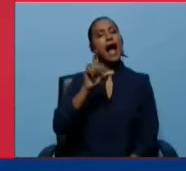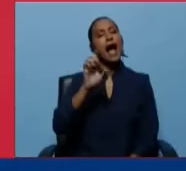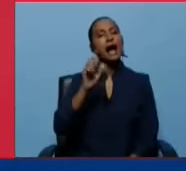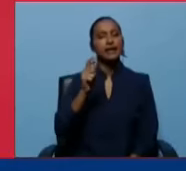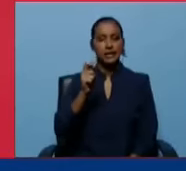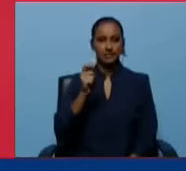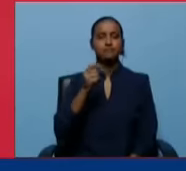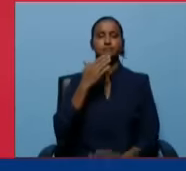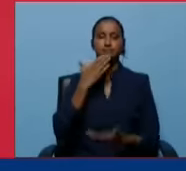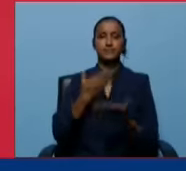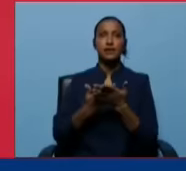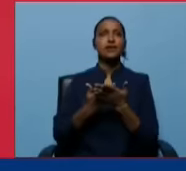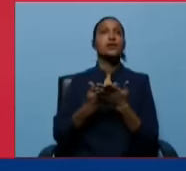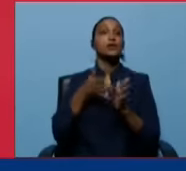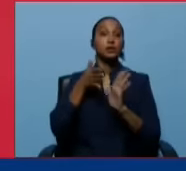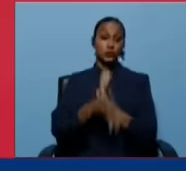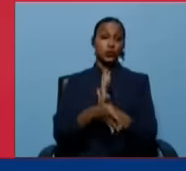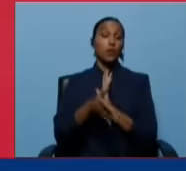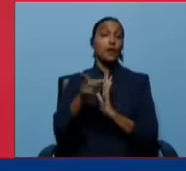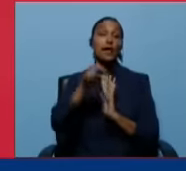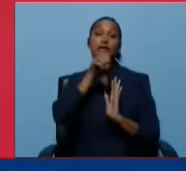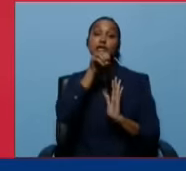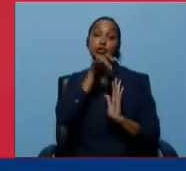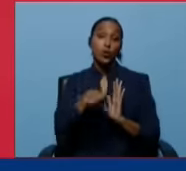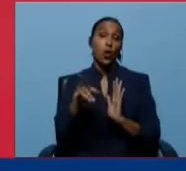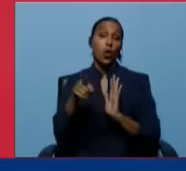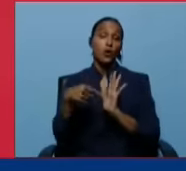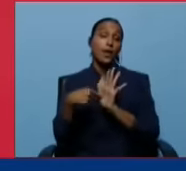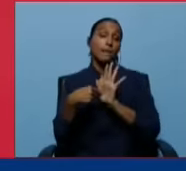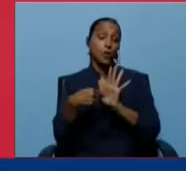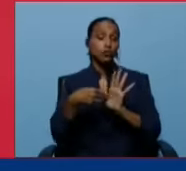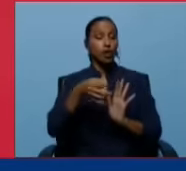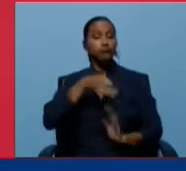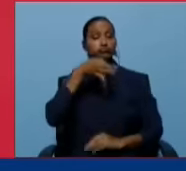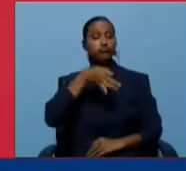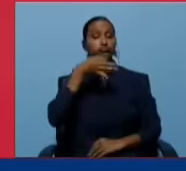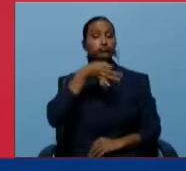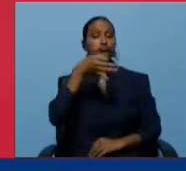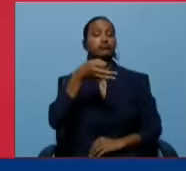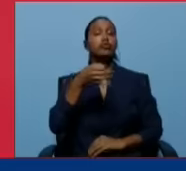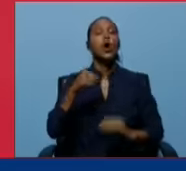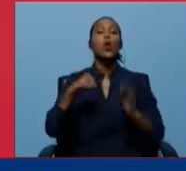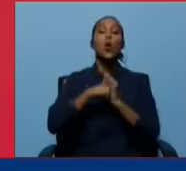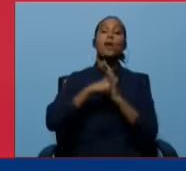en el golpe de Estado del 28 de junio de 2009.